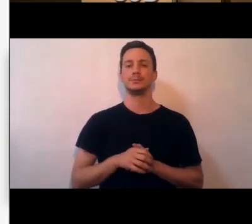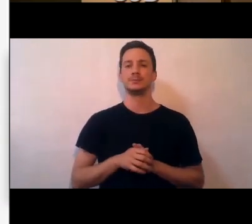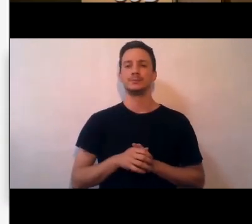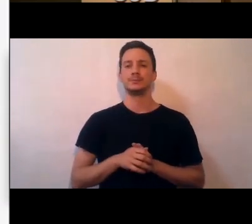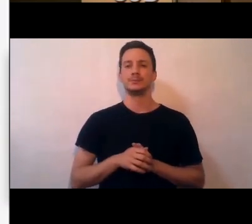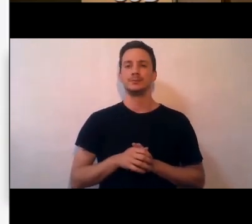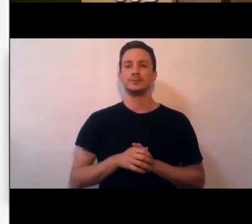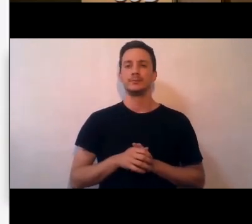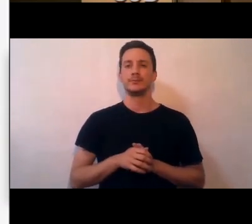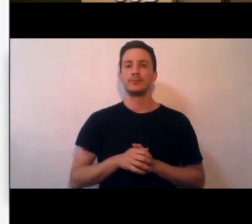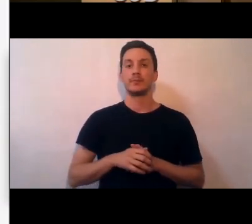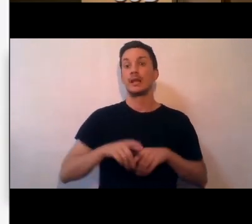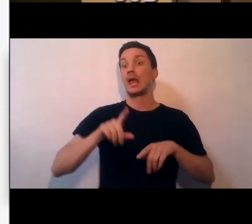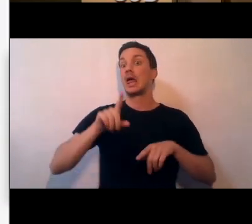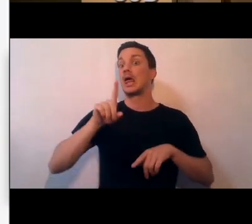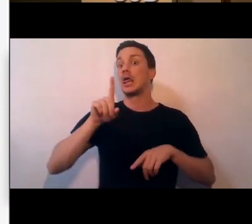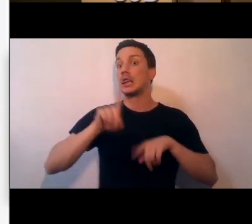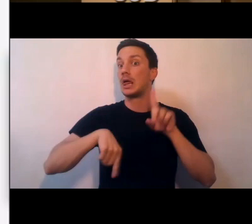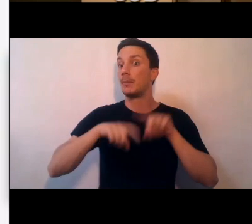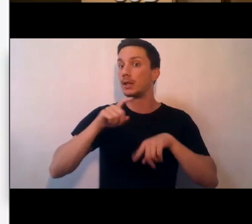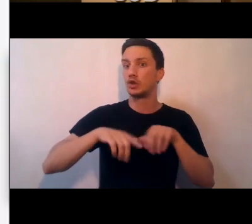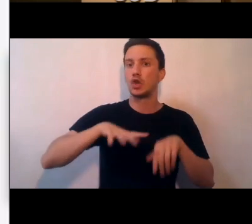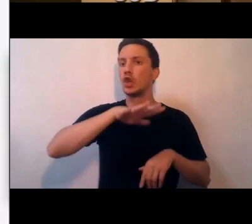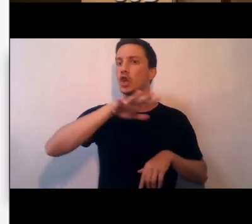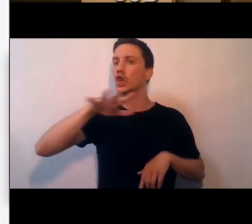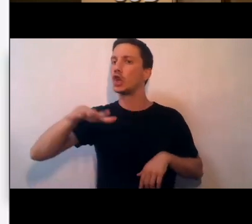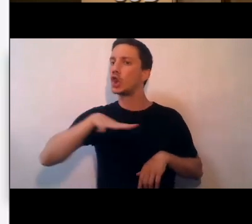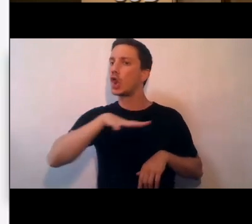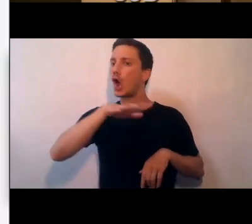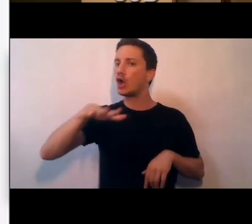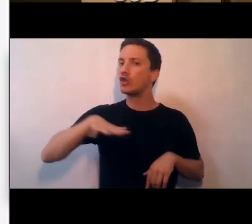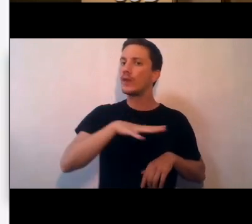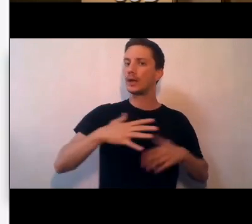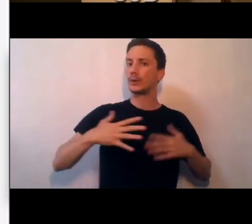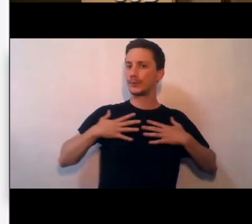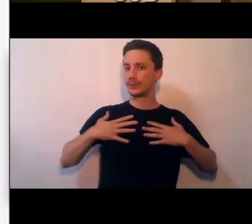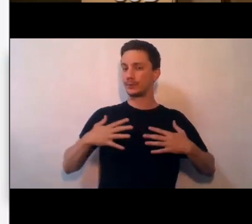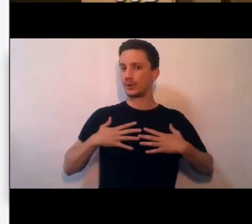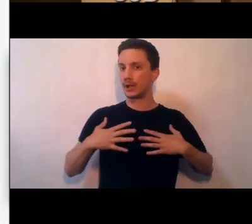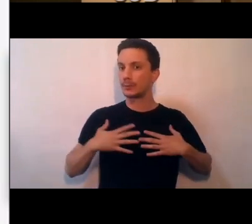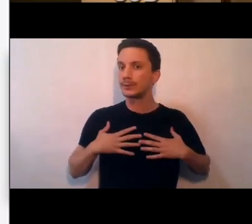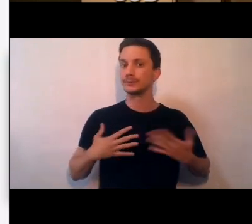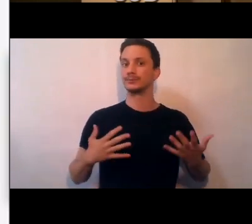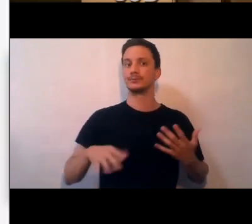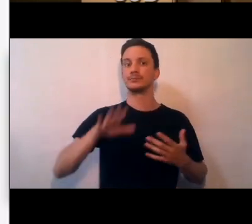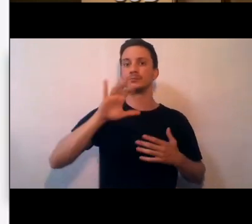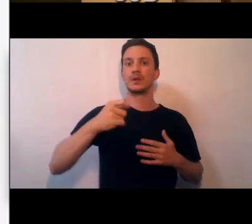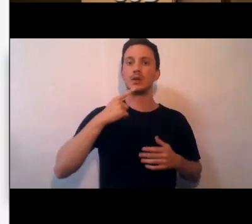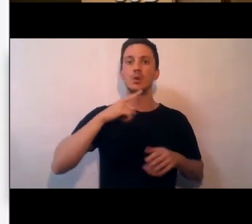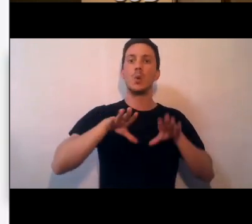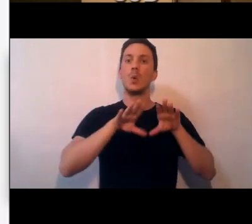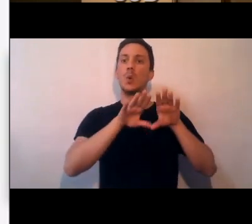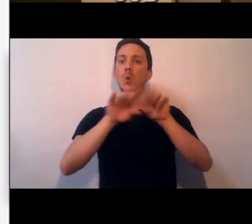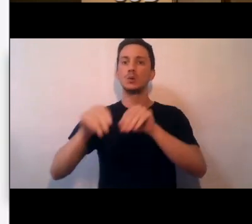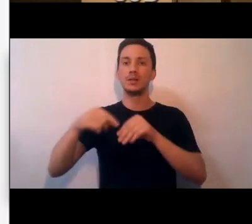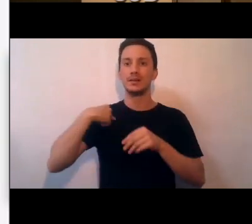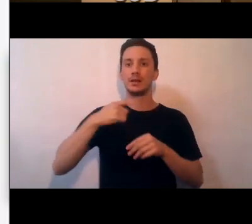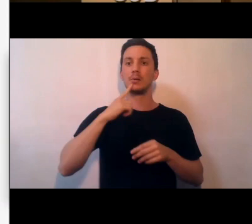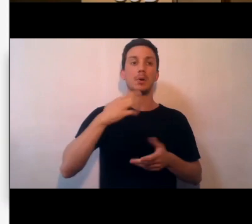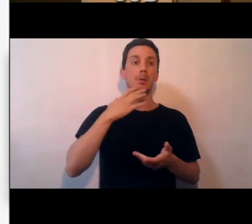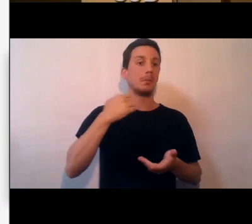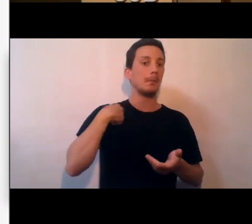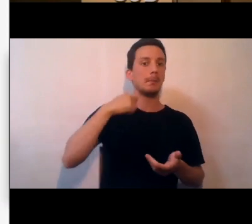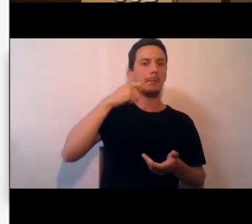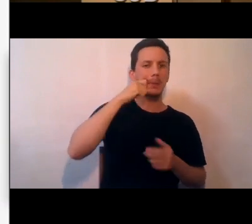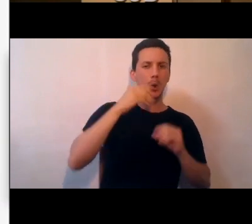y según la localización, lo que he dicho, si es una zona de piel fina también cogeremos un corticoide menos potente y si es una